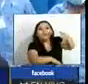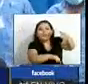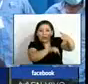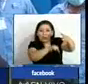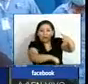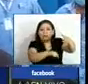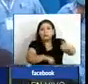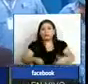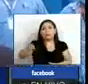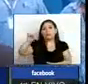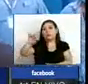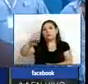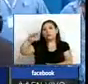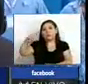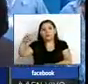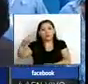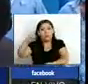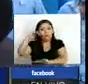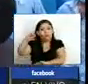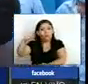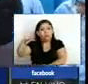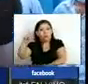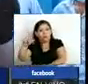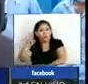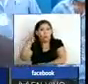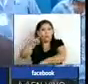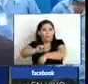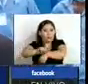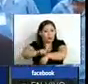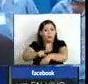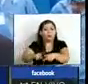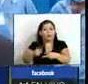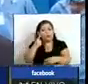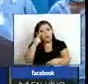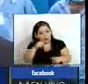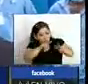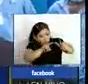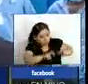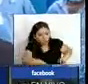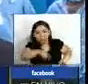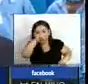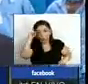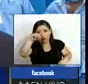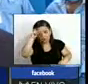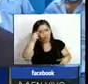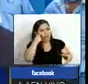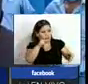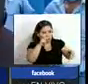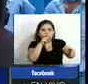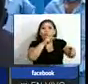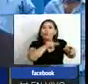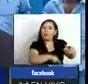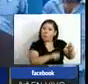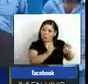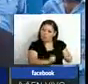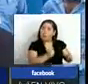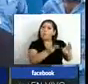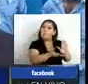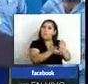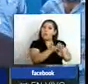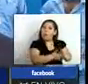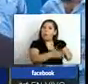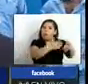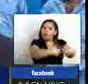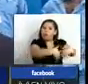de 400 galones por minuto, pero cuando empezamos a poner en operación el pozo, vimos que el pozo duplica la cantidad de agua que